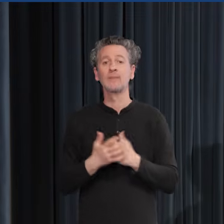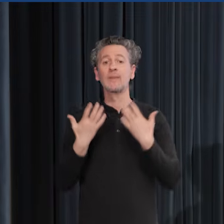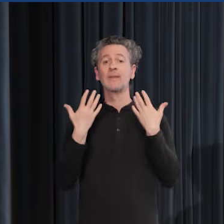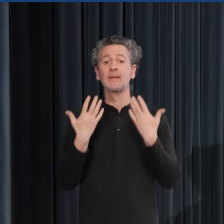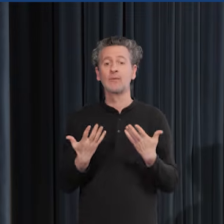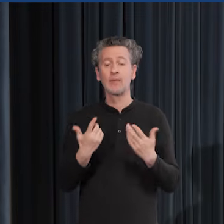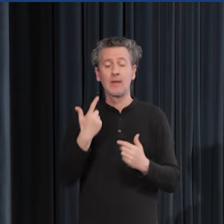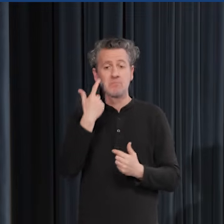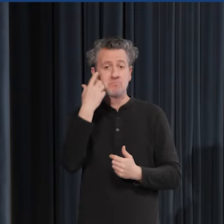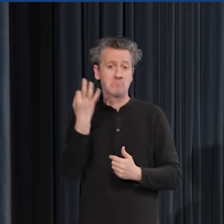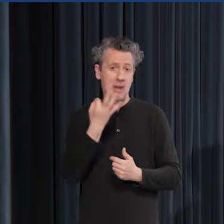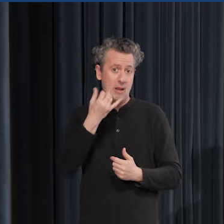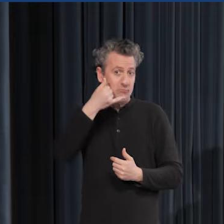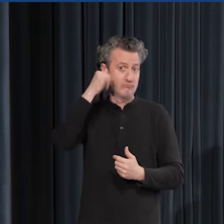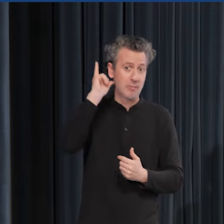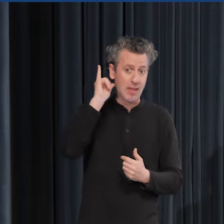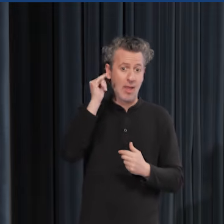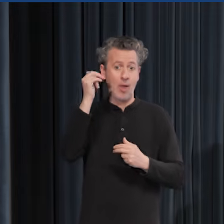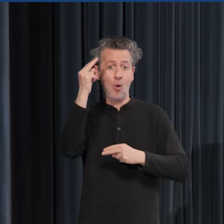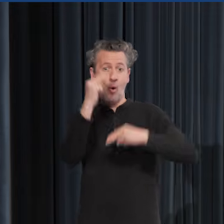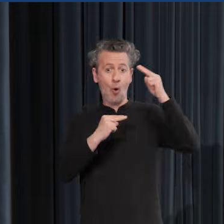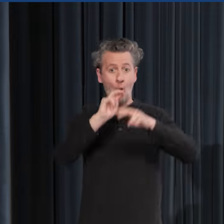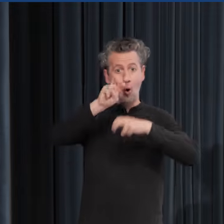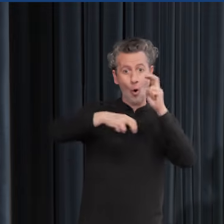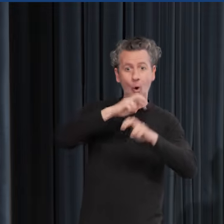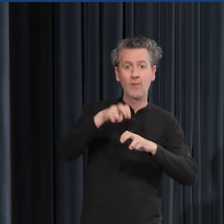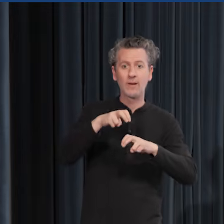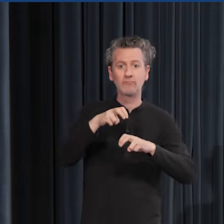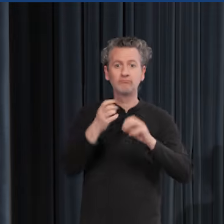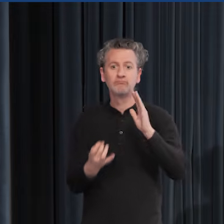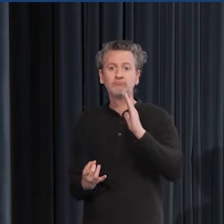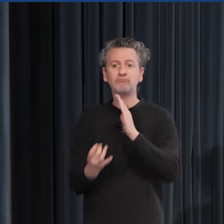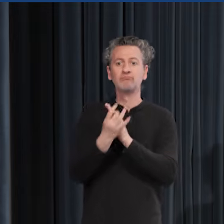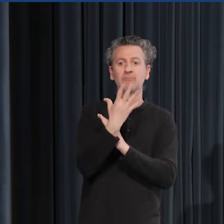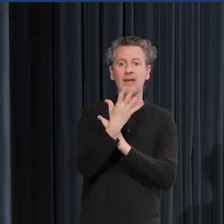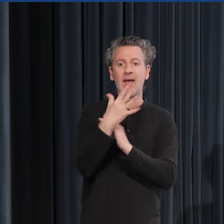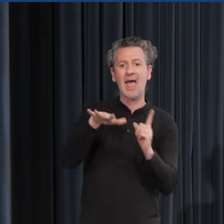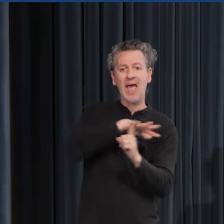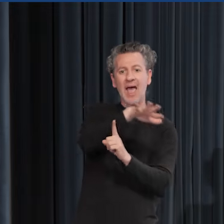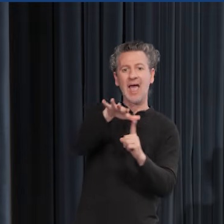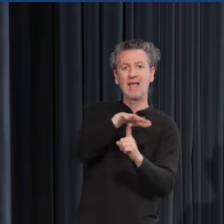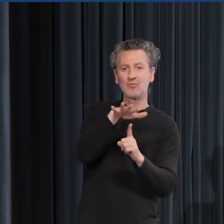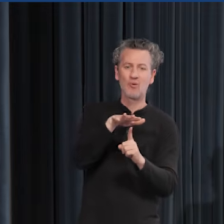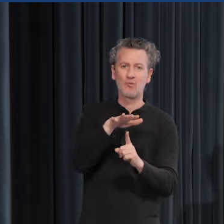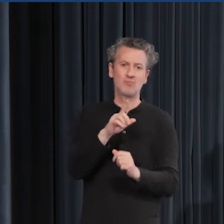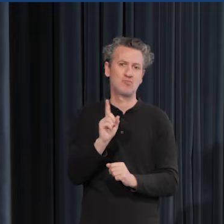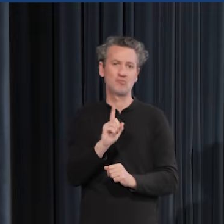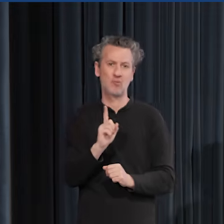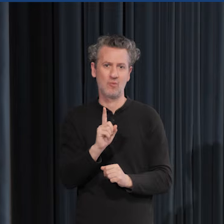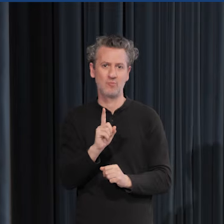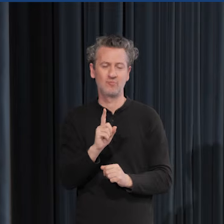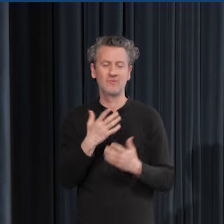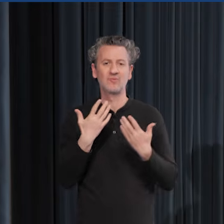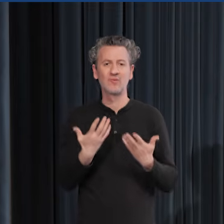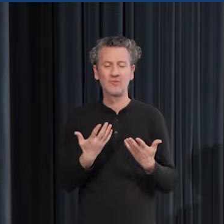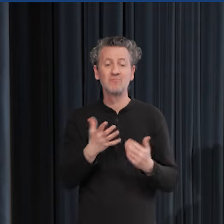algunos de los riesgos que nos encontramos en las obras no tienen el origen en el propio entorno en el que se lleva a cabo la obra, y ello